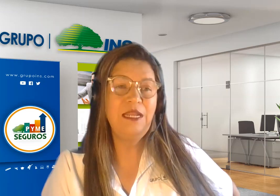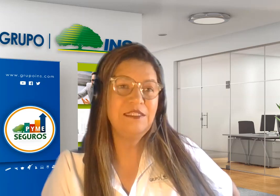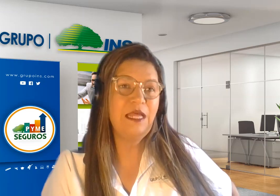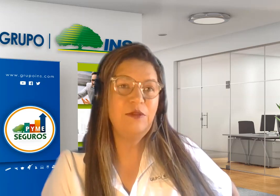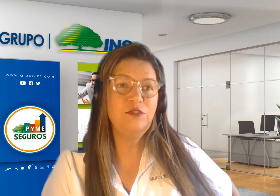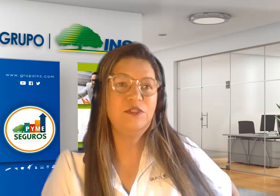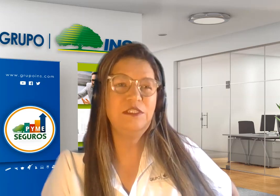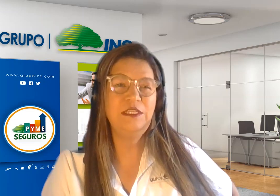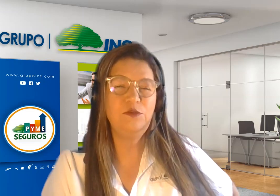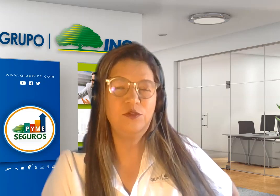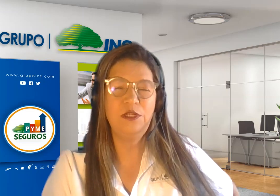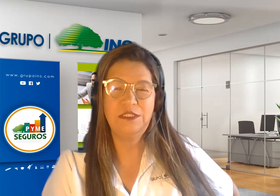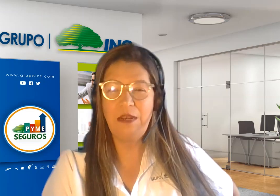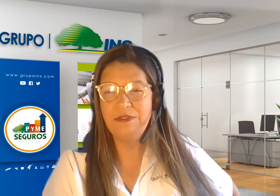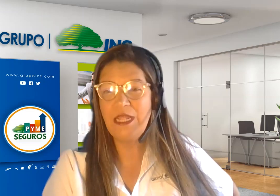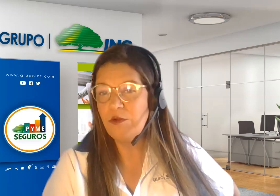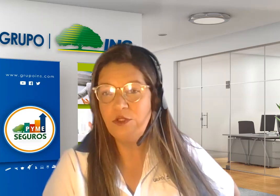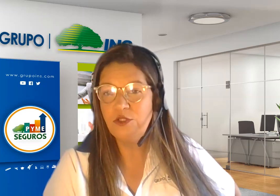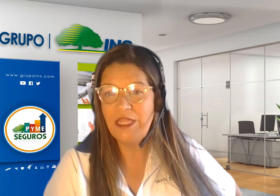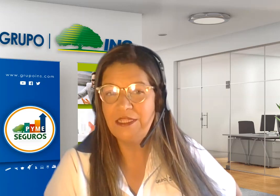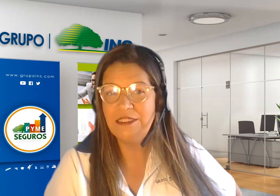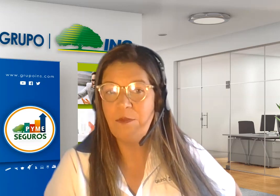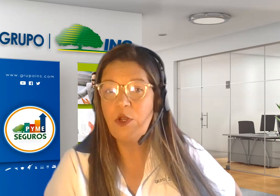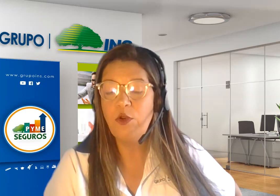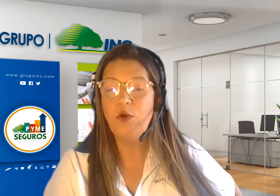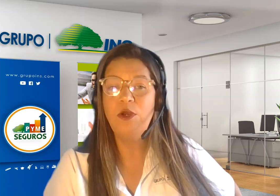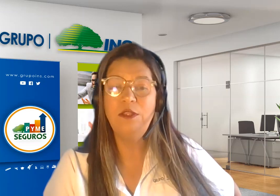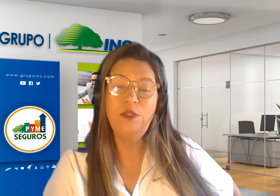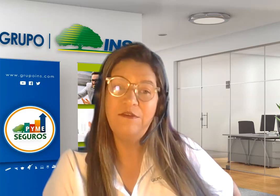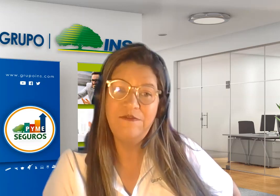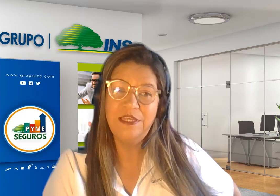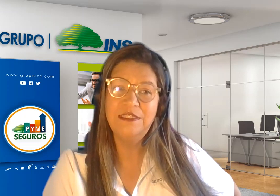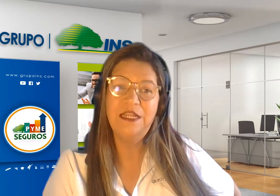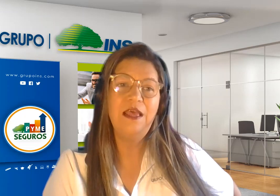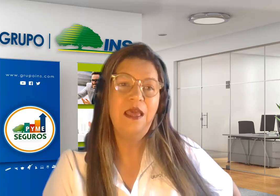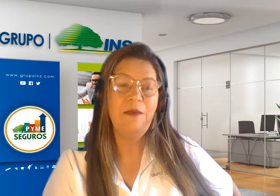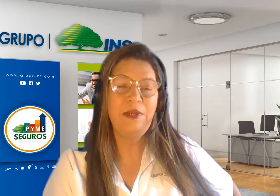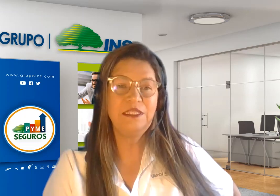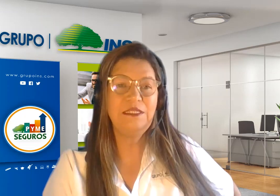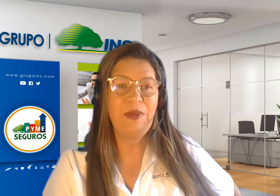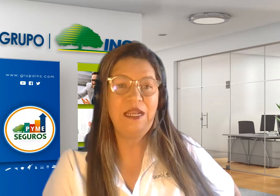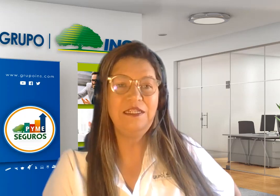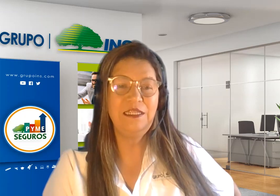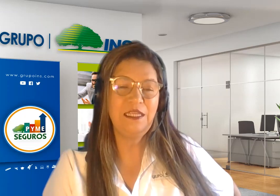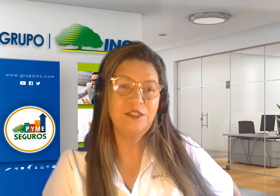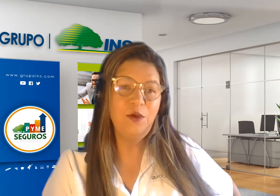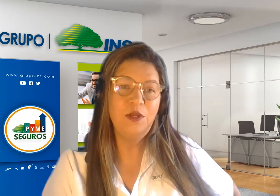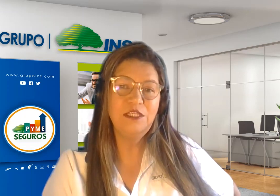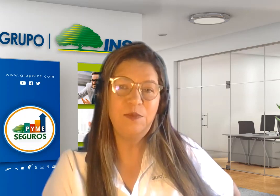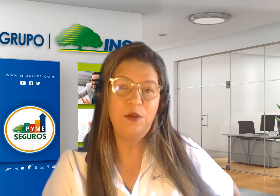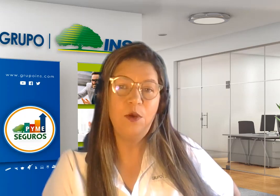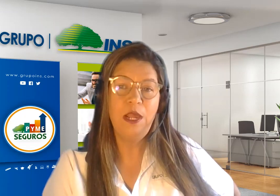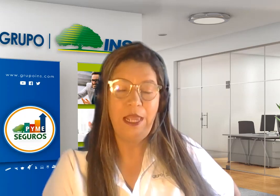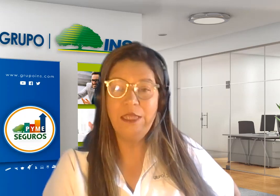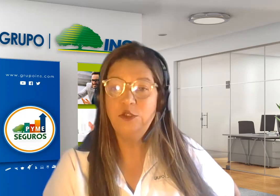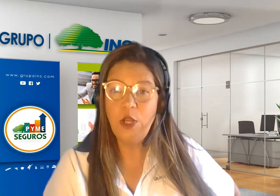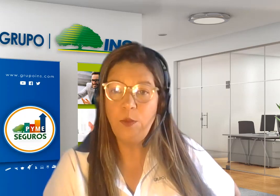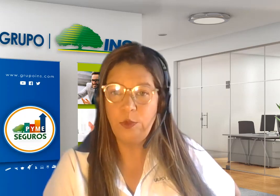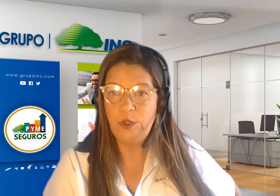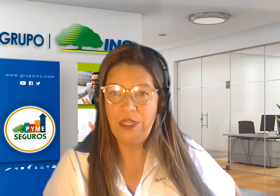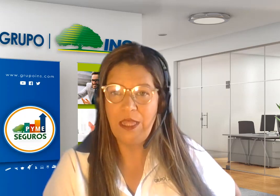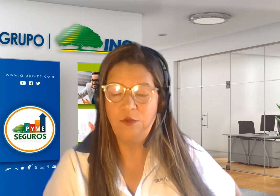vendiendole al estado y sus instituciones tal vez algunos de ustedes dicen Bueno no es muy difícil participar en licitaciones pero